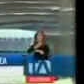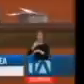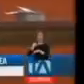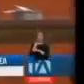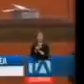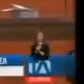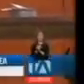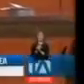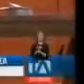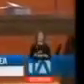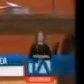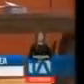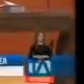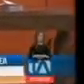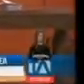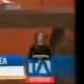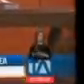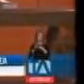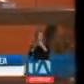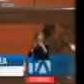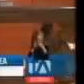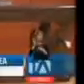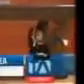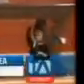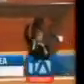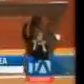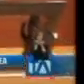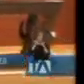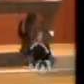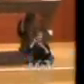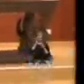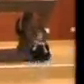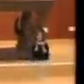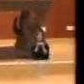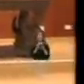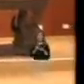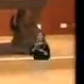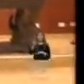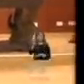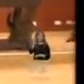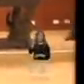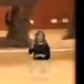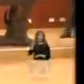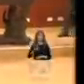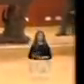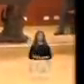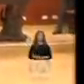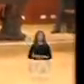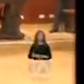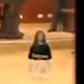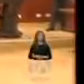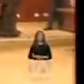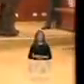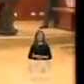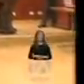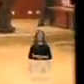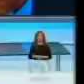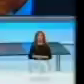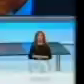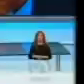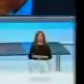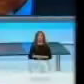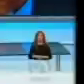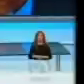procesadas. No obstante, Sofía Espín está prófuga en Bolivia. En Quito, Daniela Valencia, 24 horas.